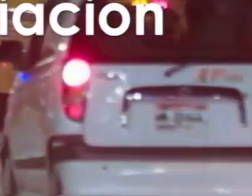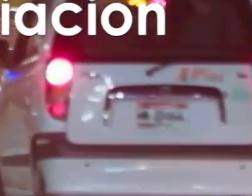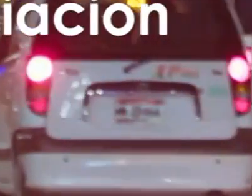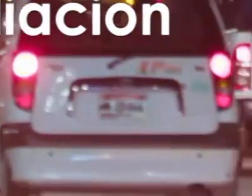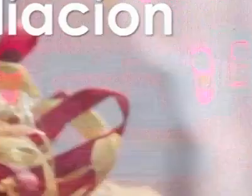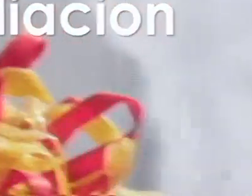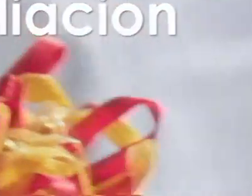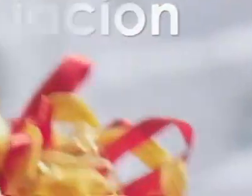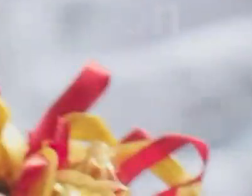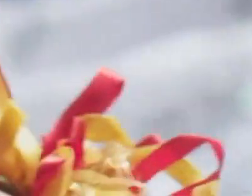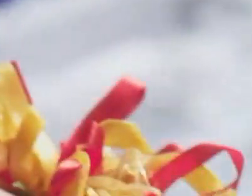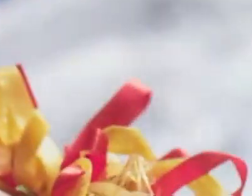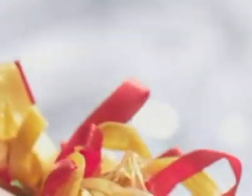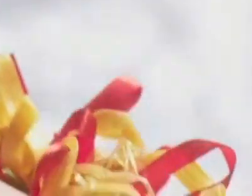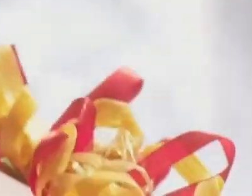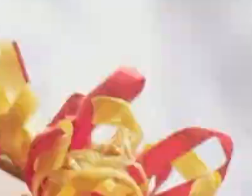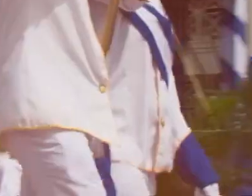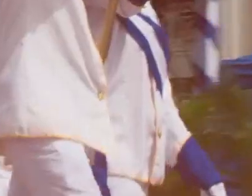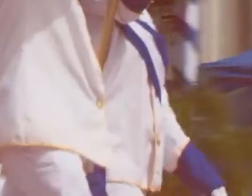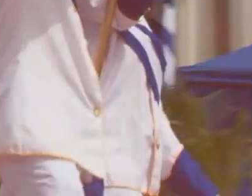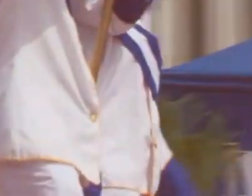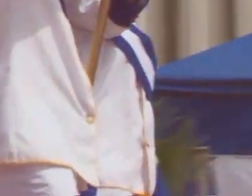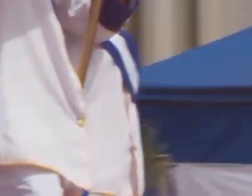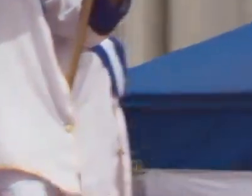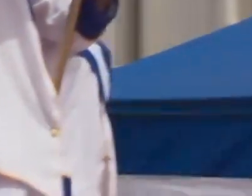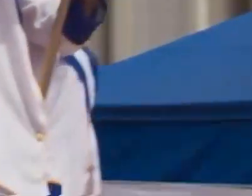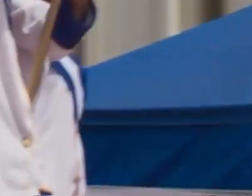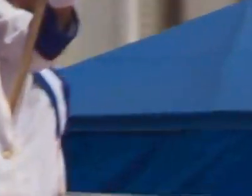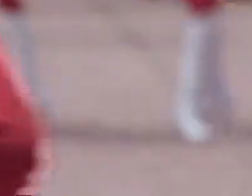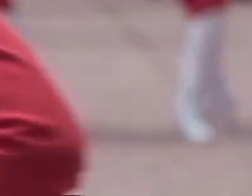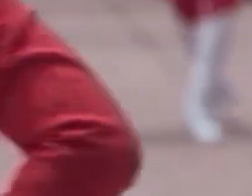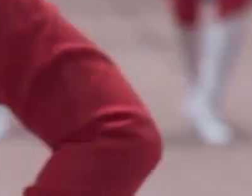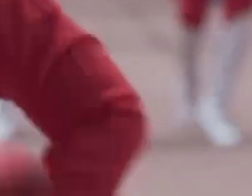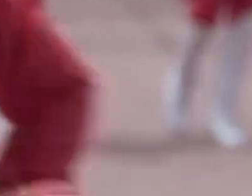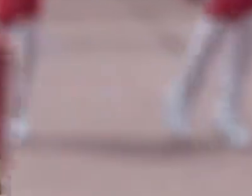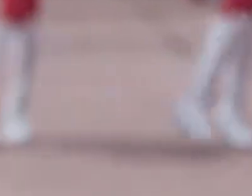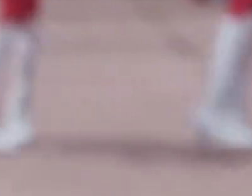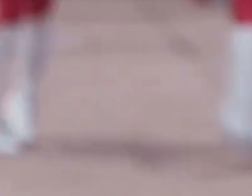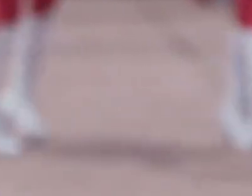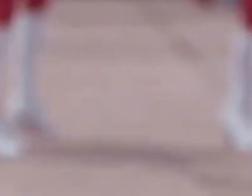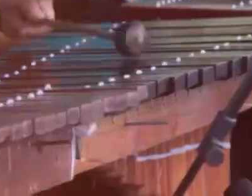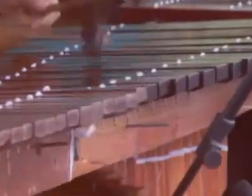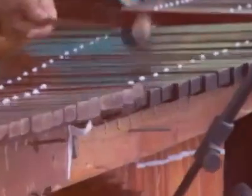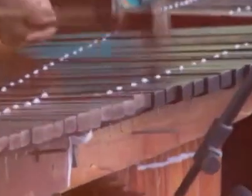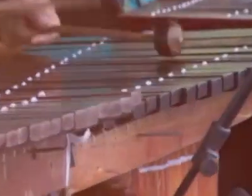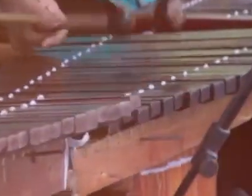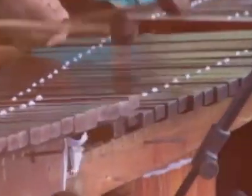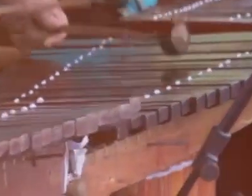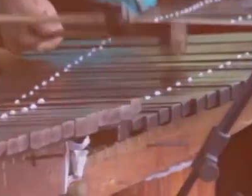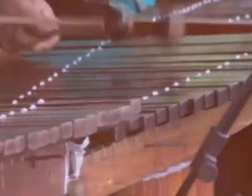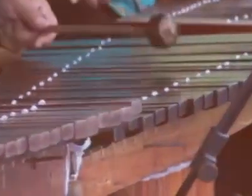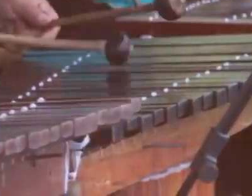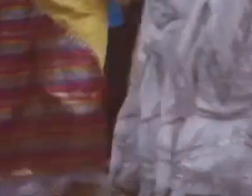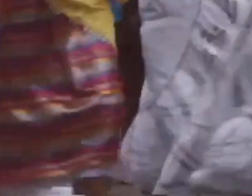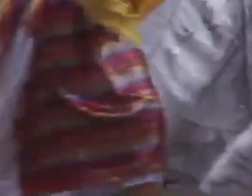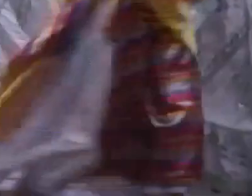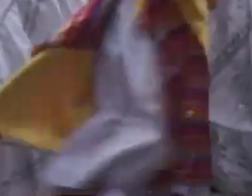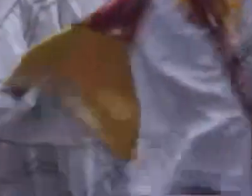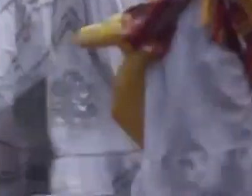y victorias. Hagamos patria promoviendo los valores de unidad, hermandad y